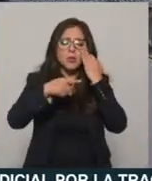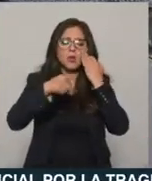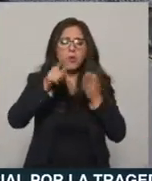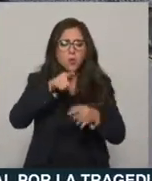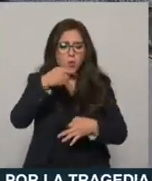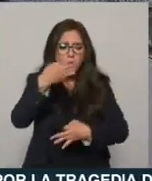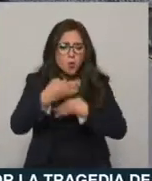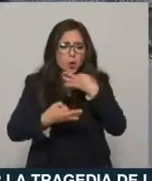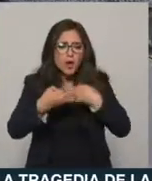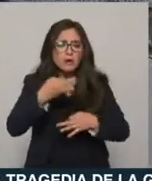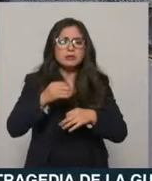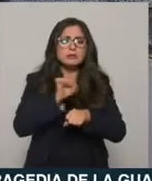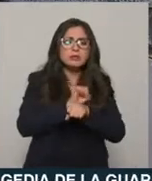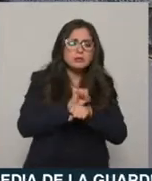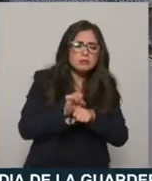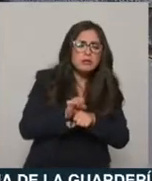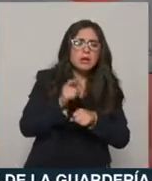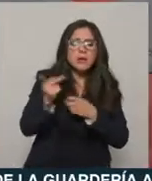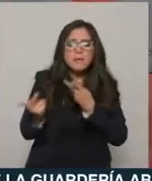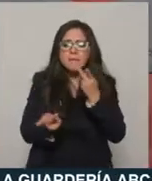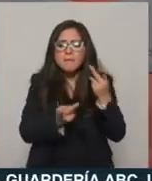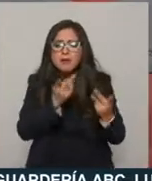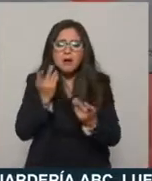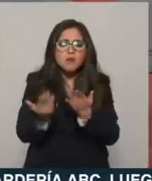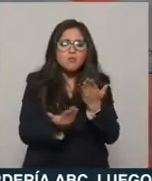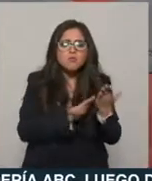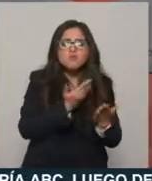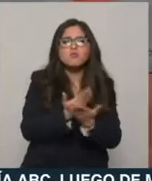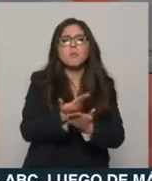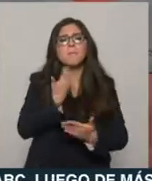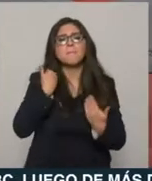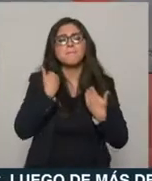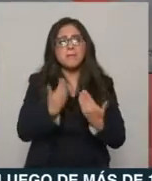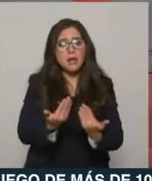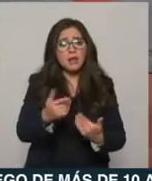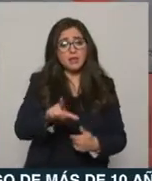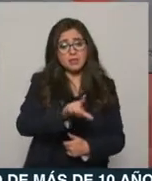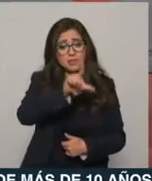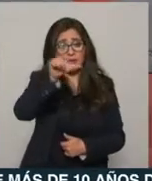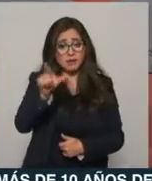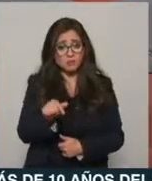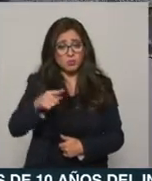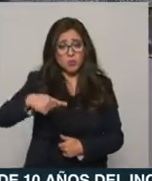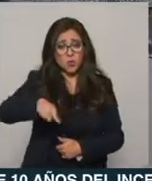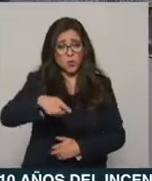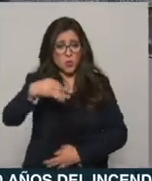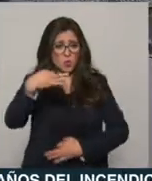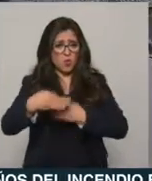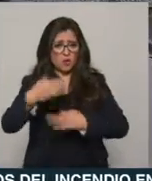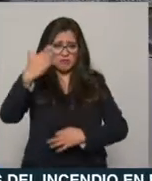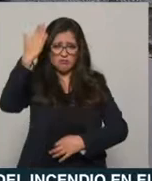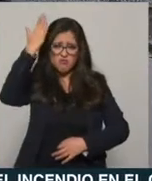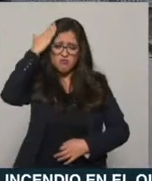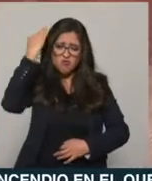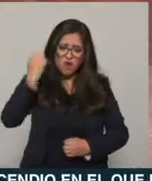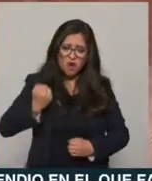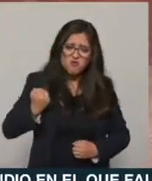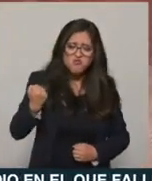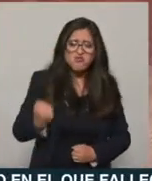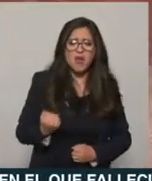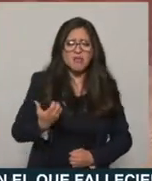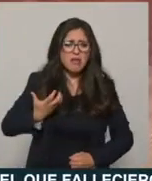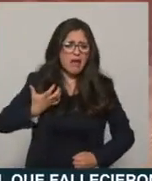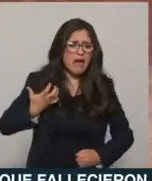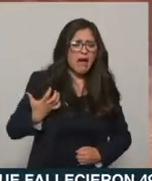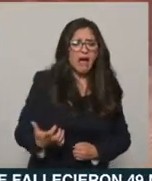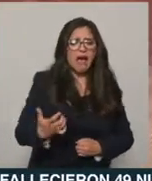debate, trata de llevar a buenos términos y se pasa de un juez autoritario, tiránico, que grita y que se